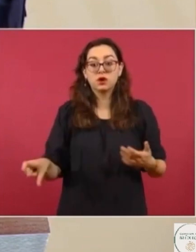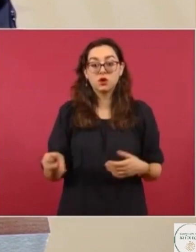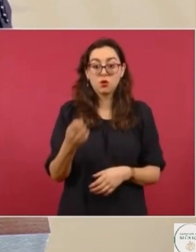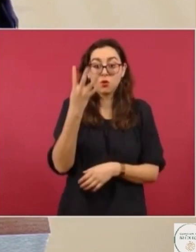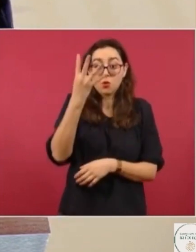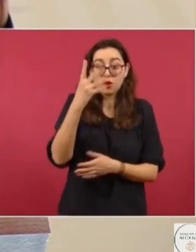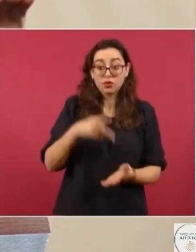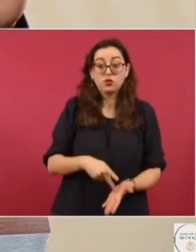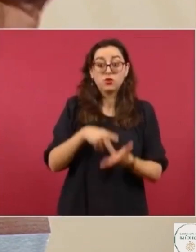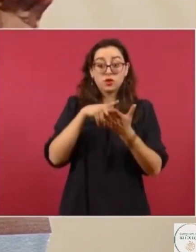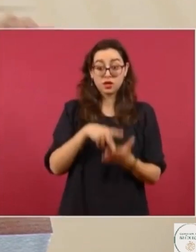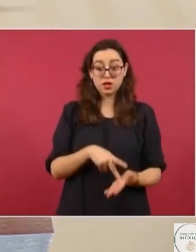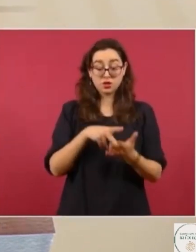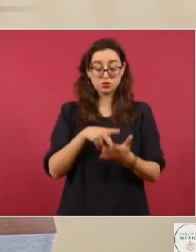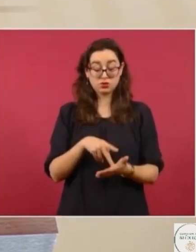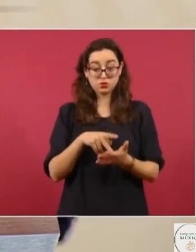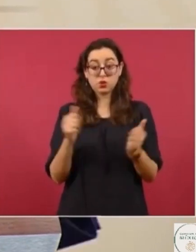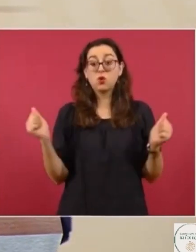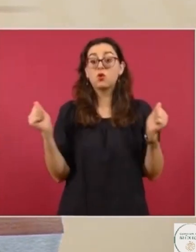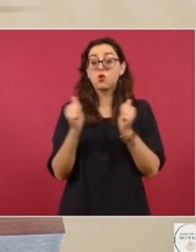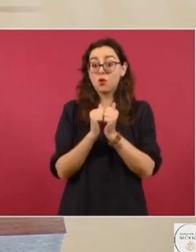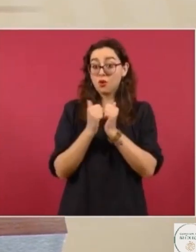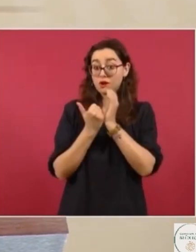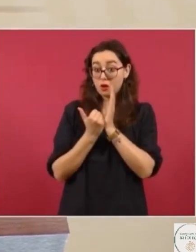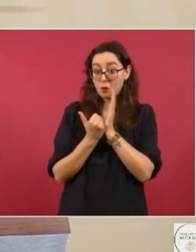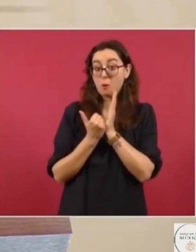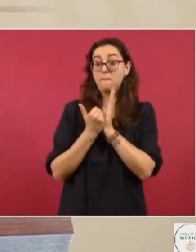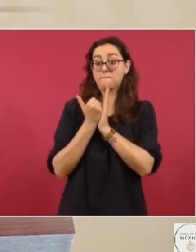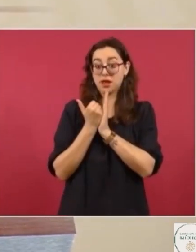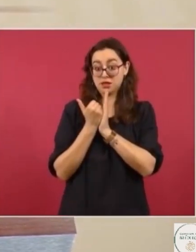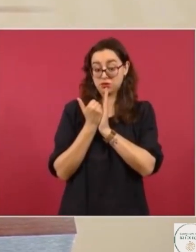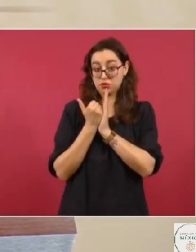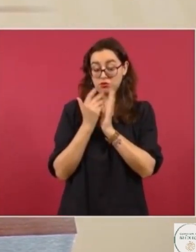que ya está cediendo.